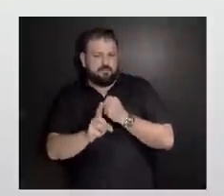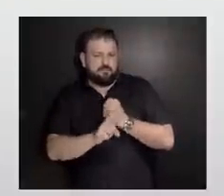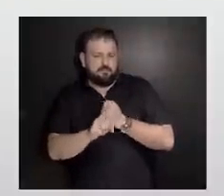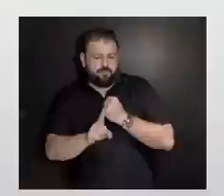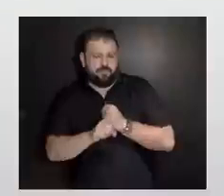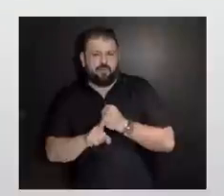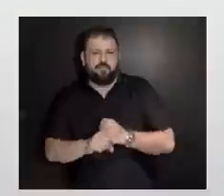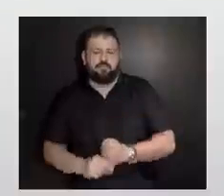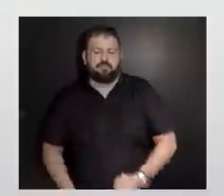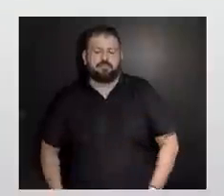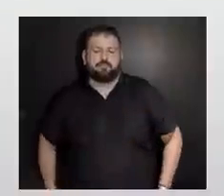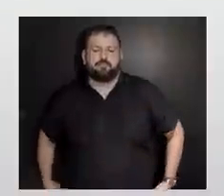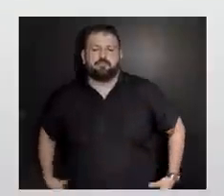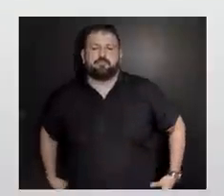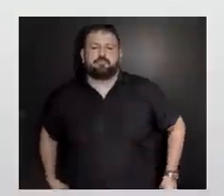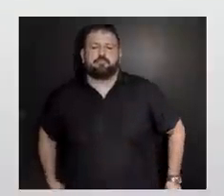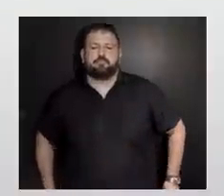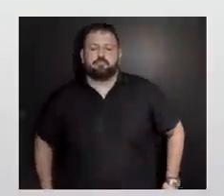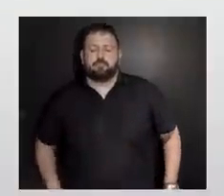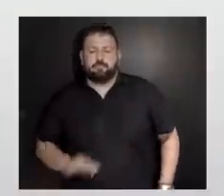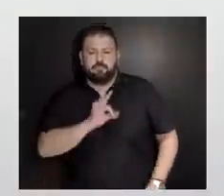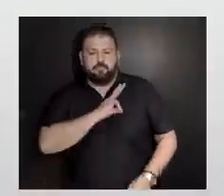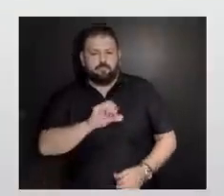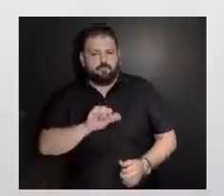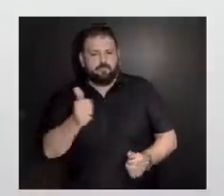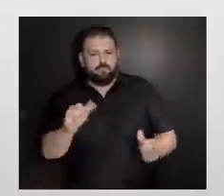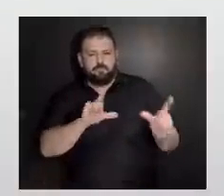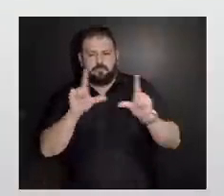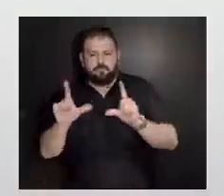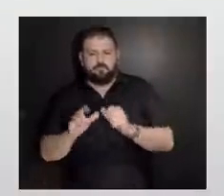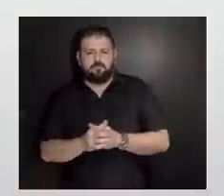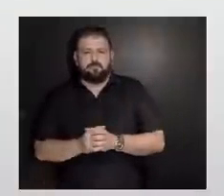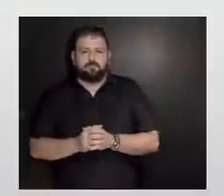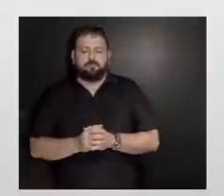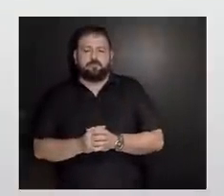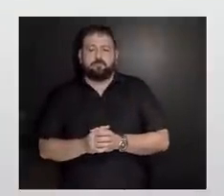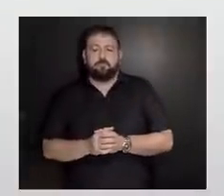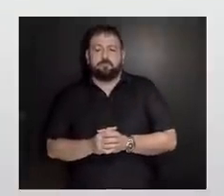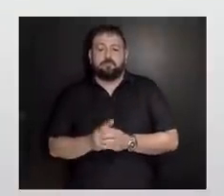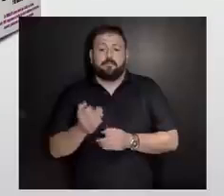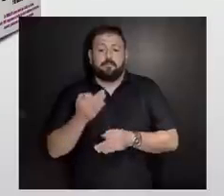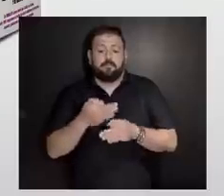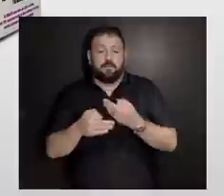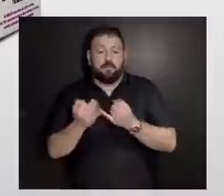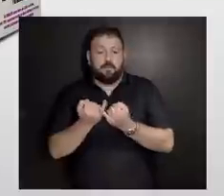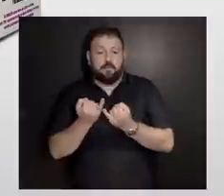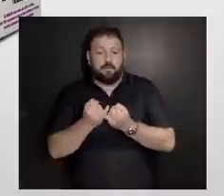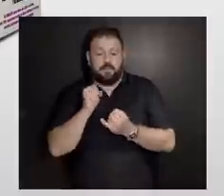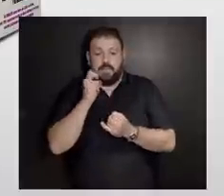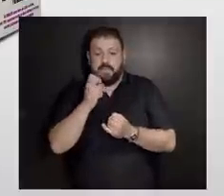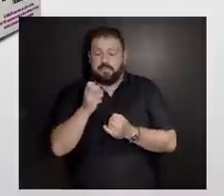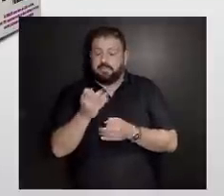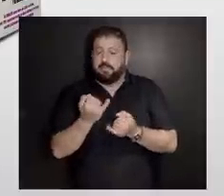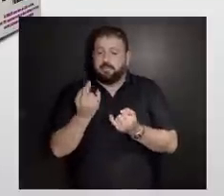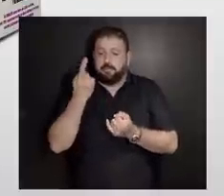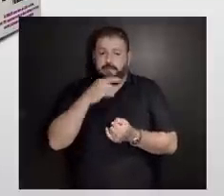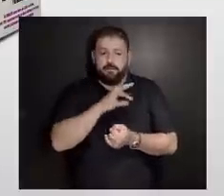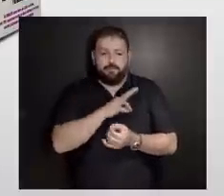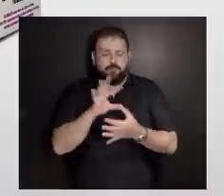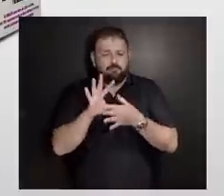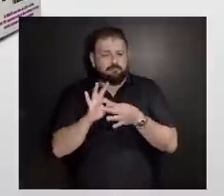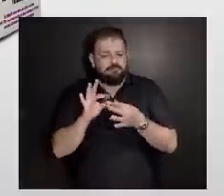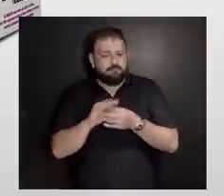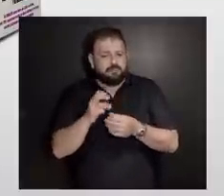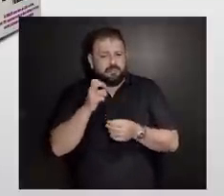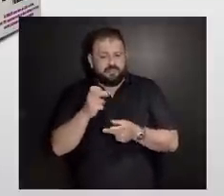largo plazo, ¿no? Y si me ayudan con la siguiente, ya vamos a hablar de los suplementos nutricionales. La verdad es